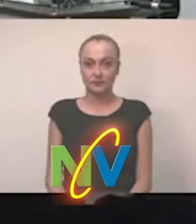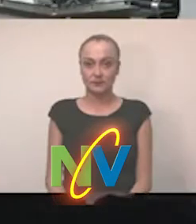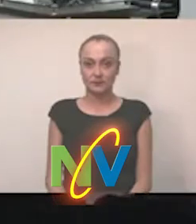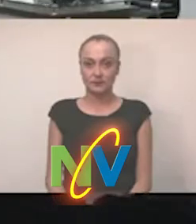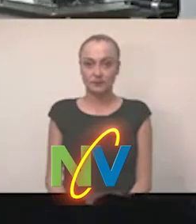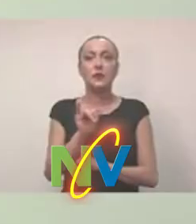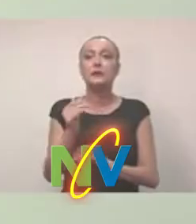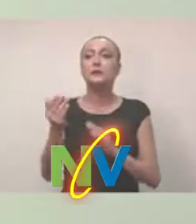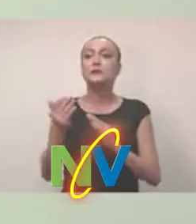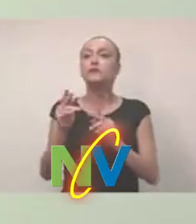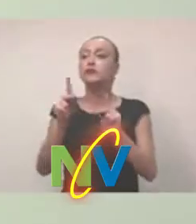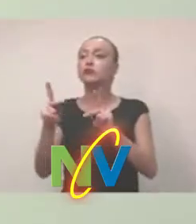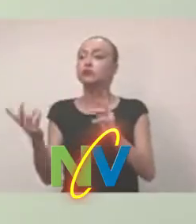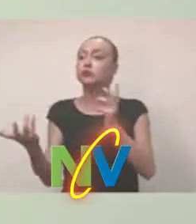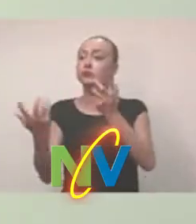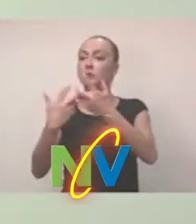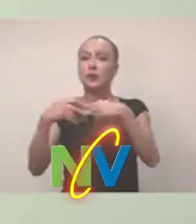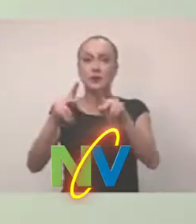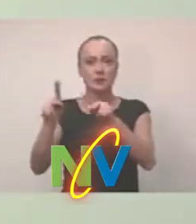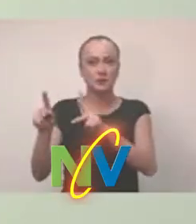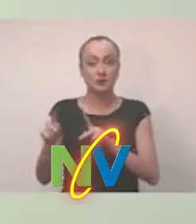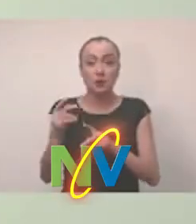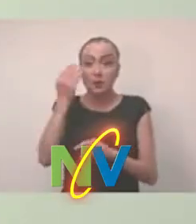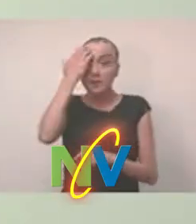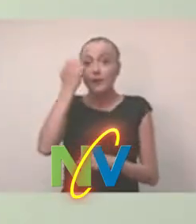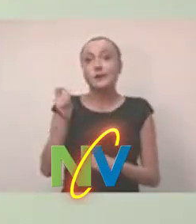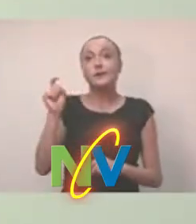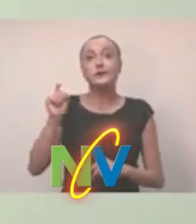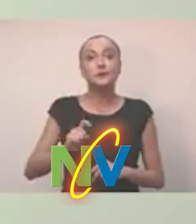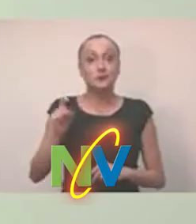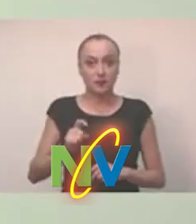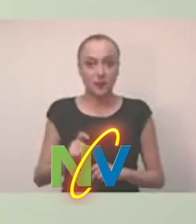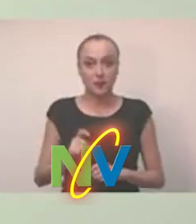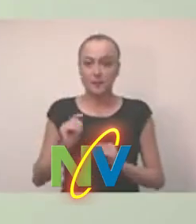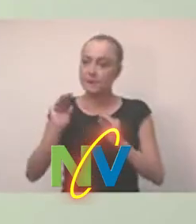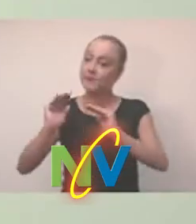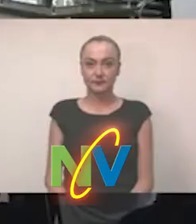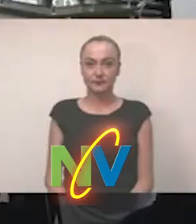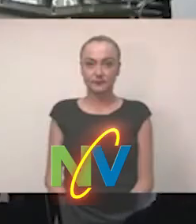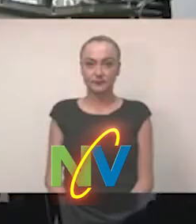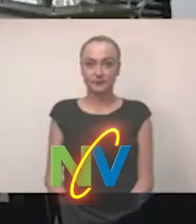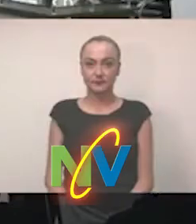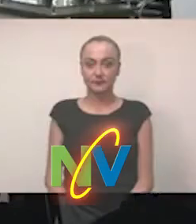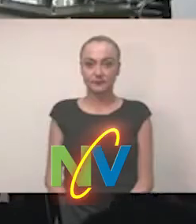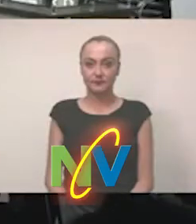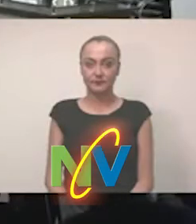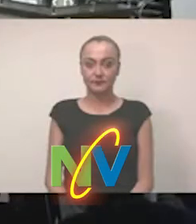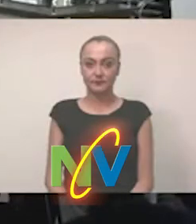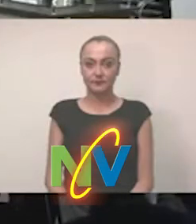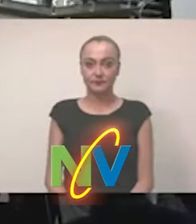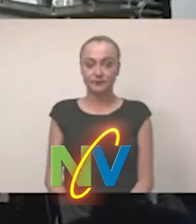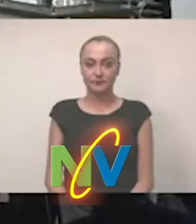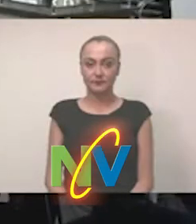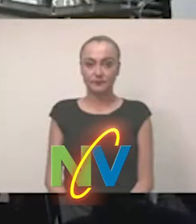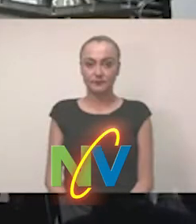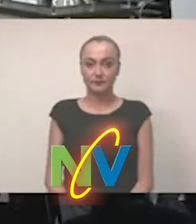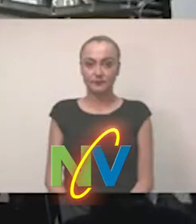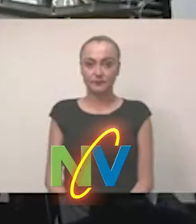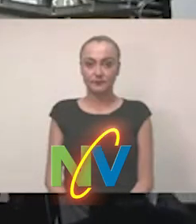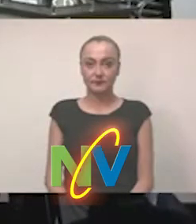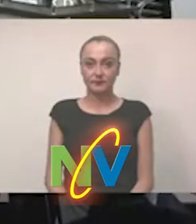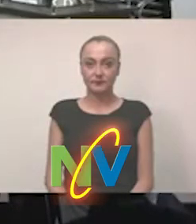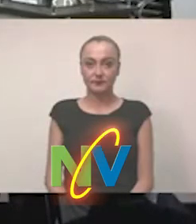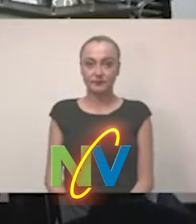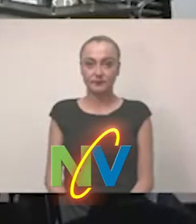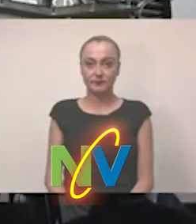que lo designa como jefe de Estado por parte del Tribunal Supremo de Elecciones. En el acto celebrado esta mañana, Stefan Brunner